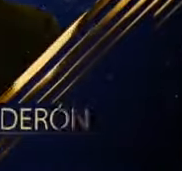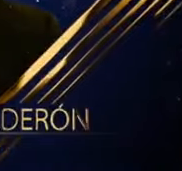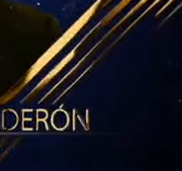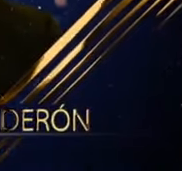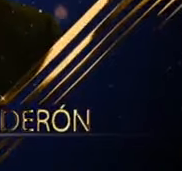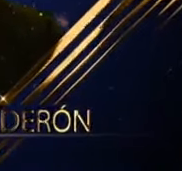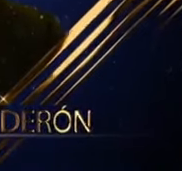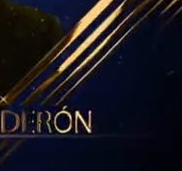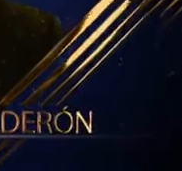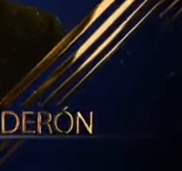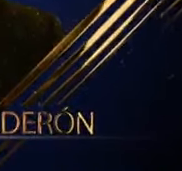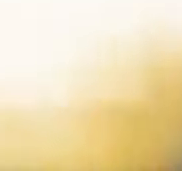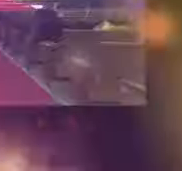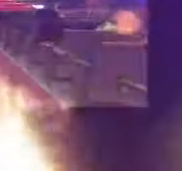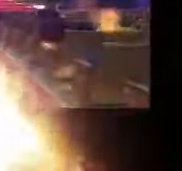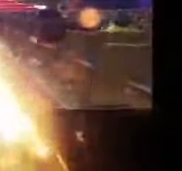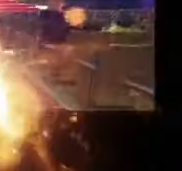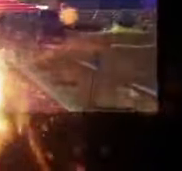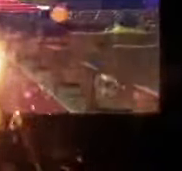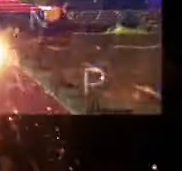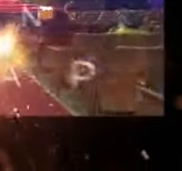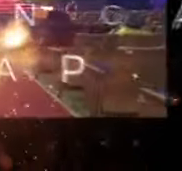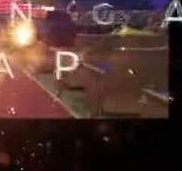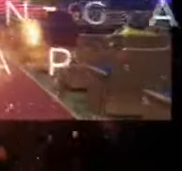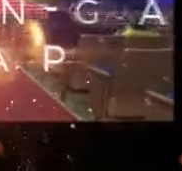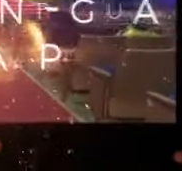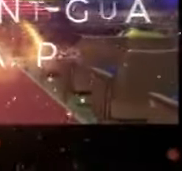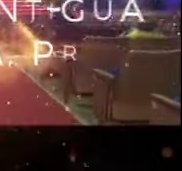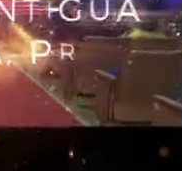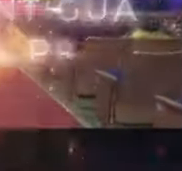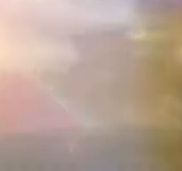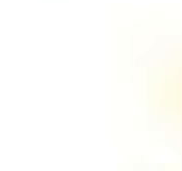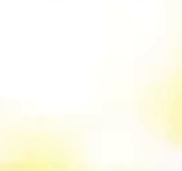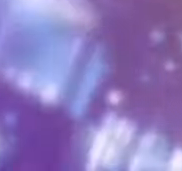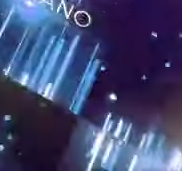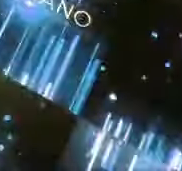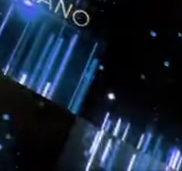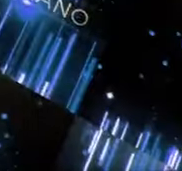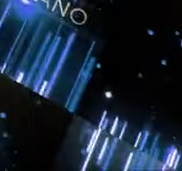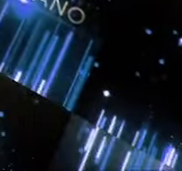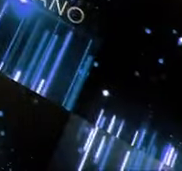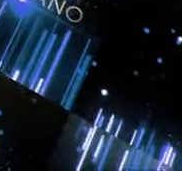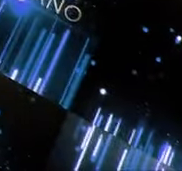Guillermo Calderón. Lugar, La Senda Antigua, Toalta. Información,